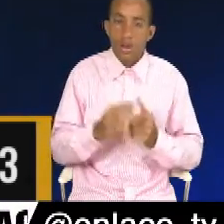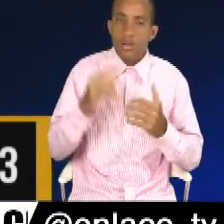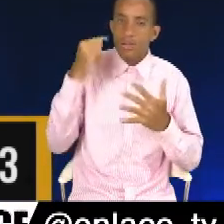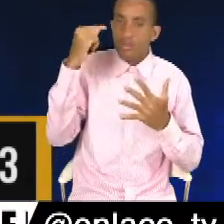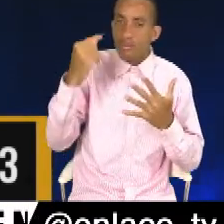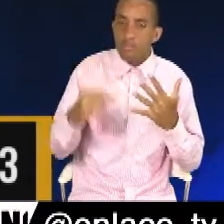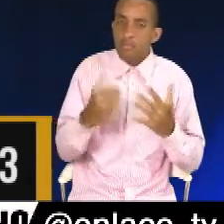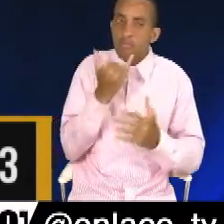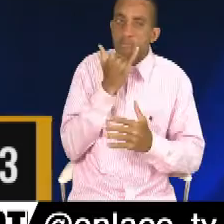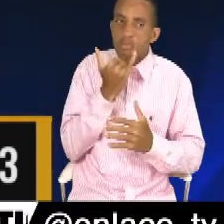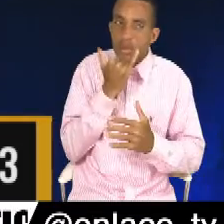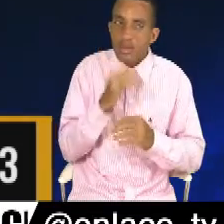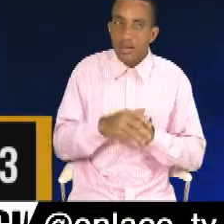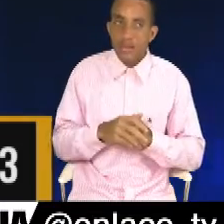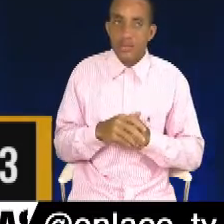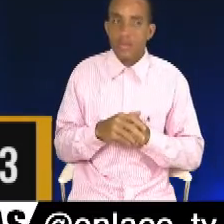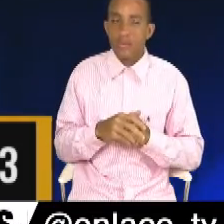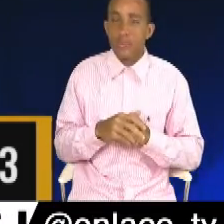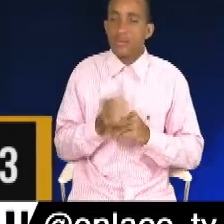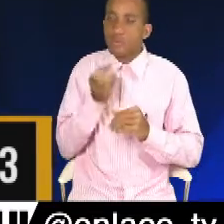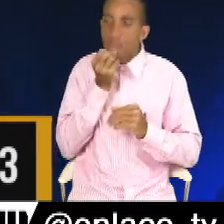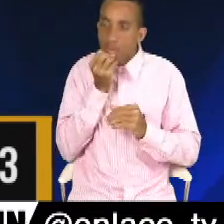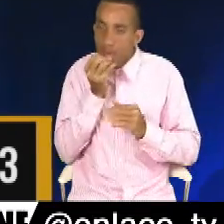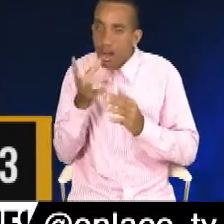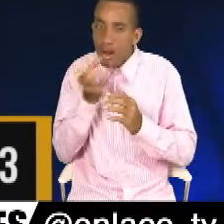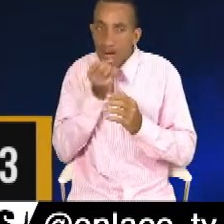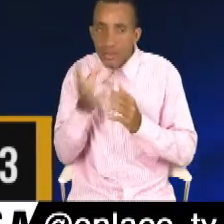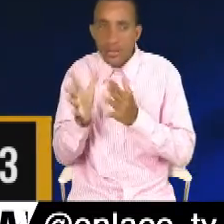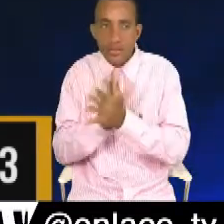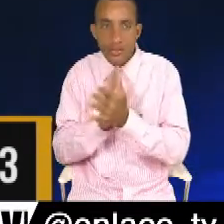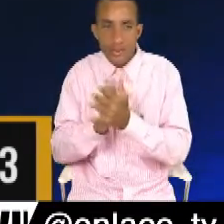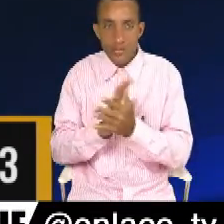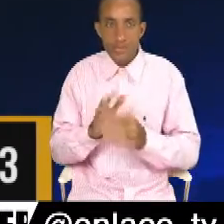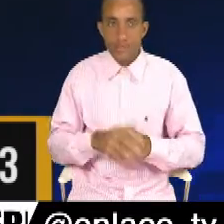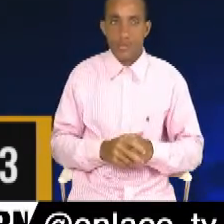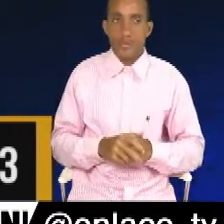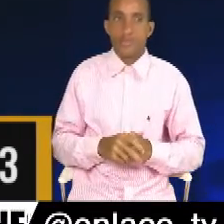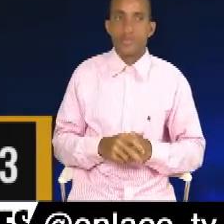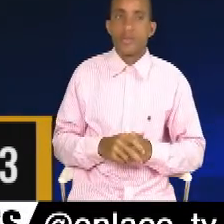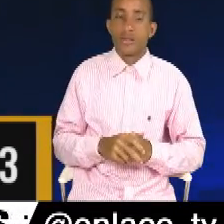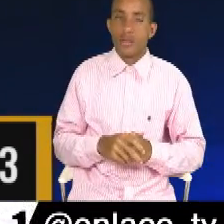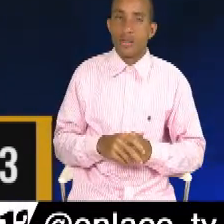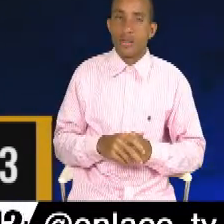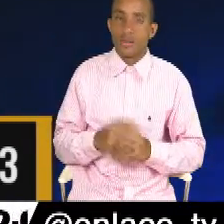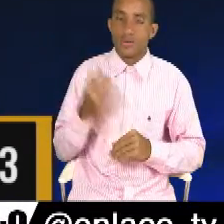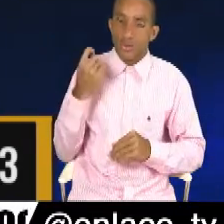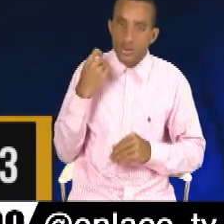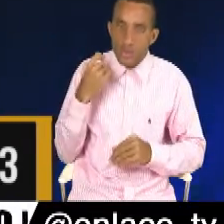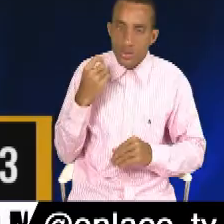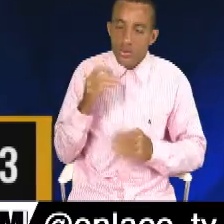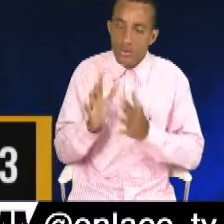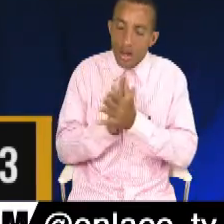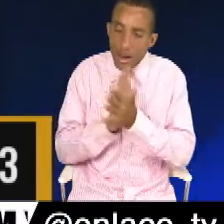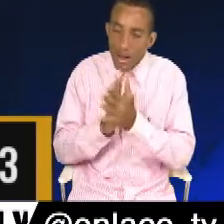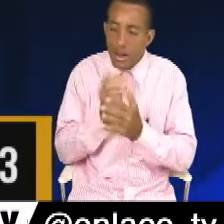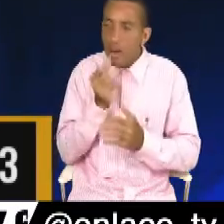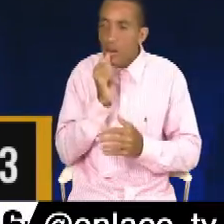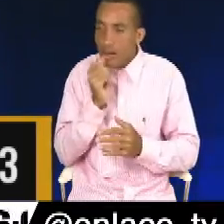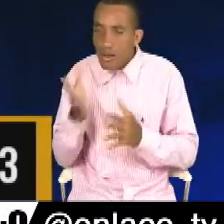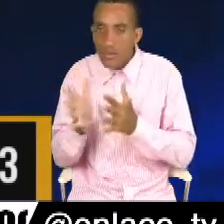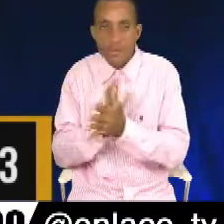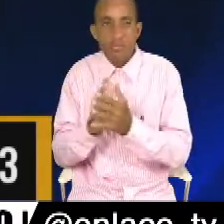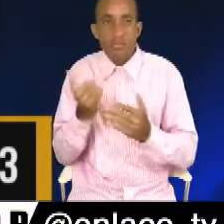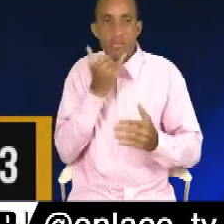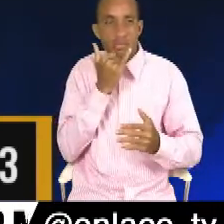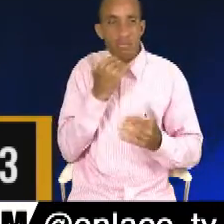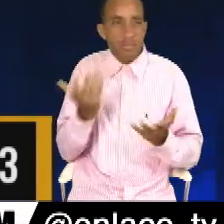protocolo a través de las defensas que irán a retencionar en las próximas horas, pues parte de la comunidad, se debe terminar el ojo.